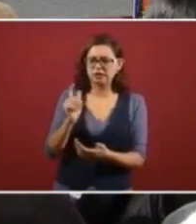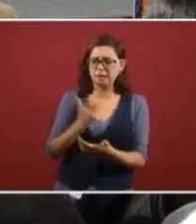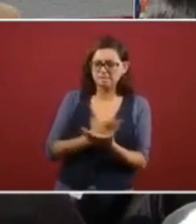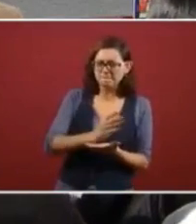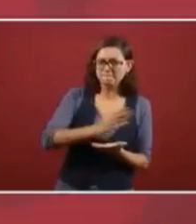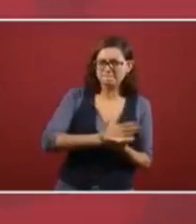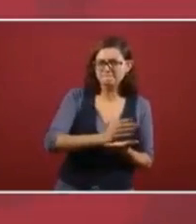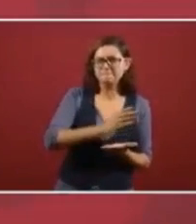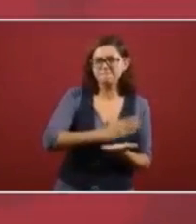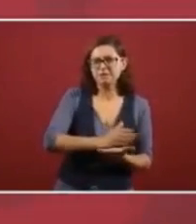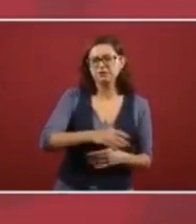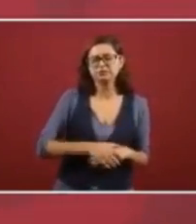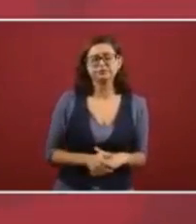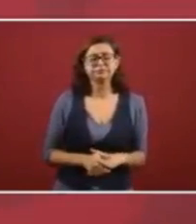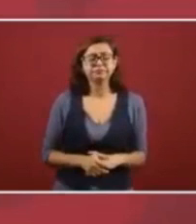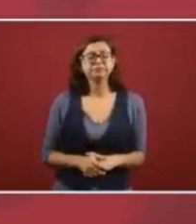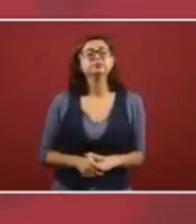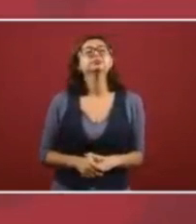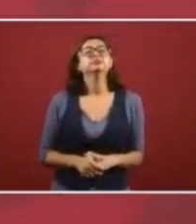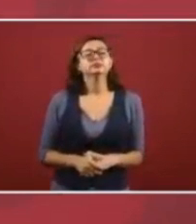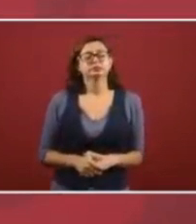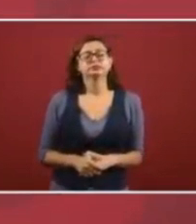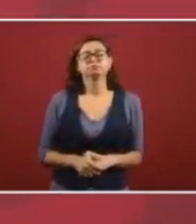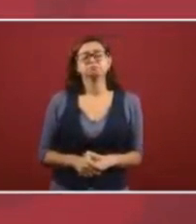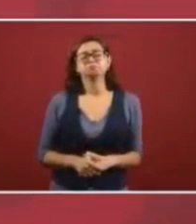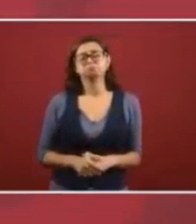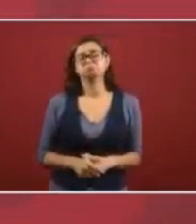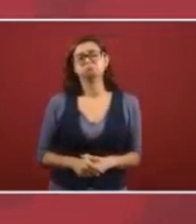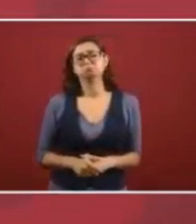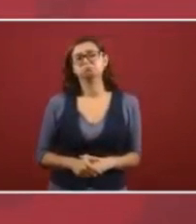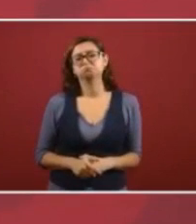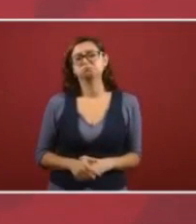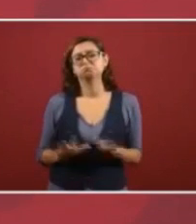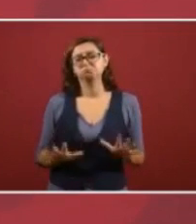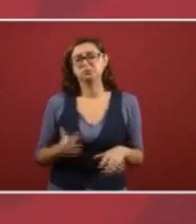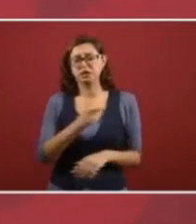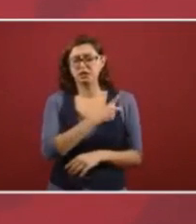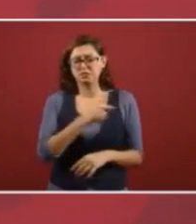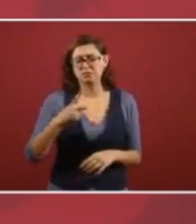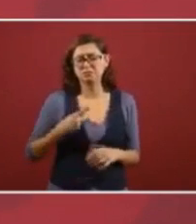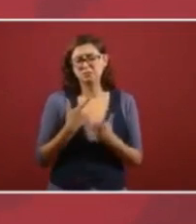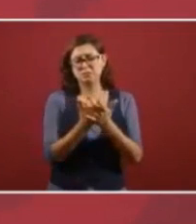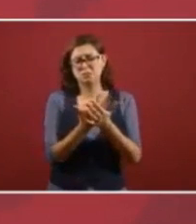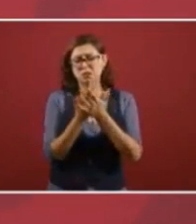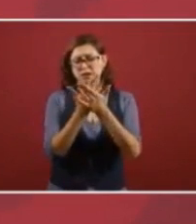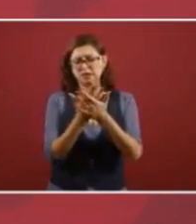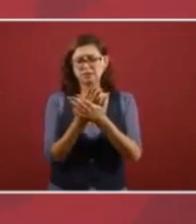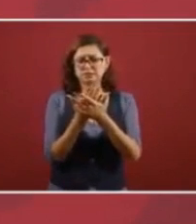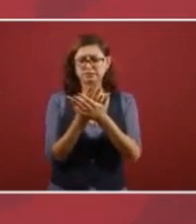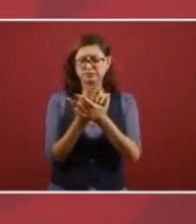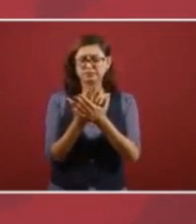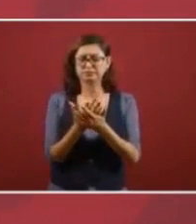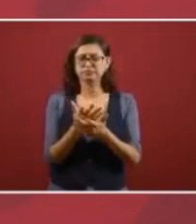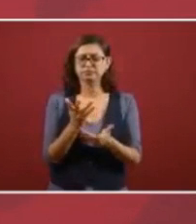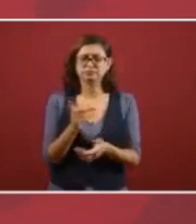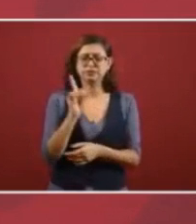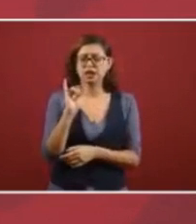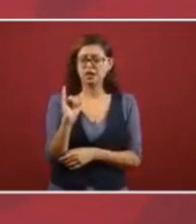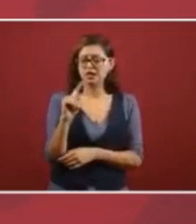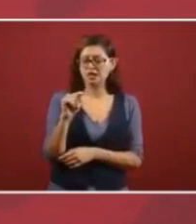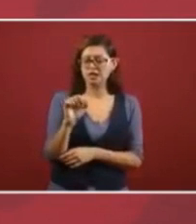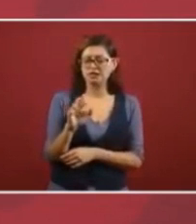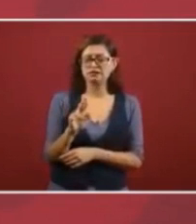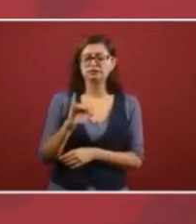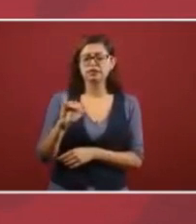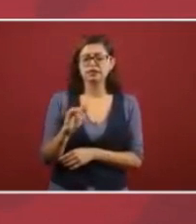hay que esperar a que termine la investigación que ofreció interjet